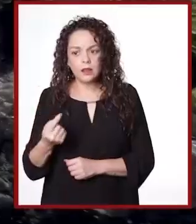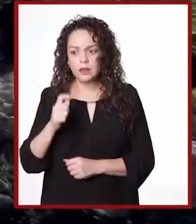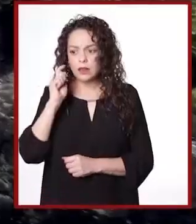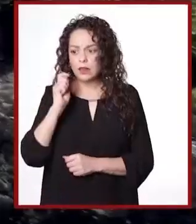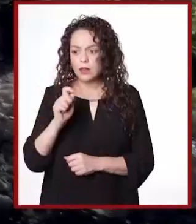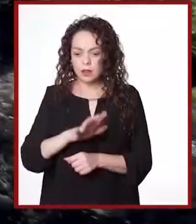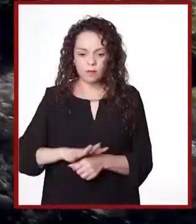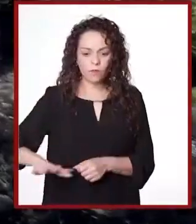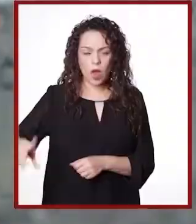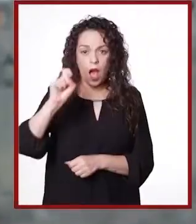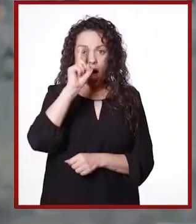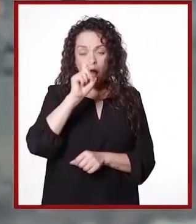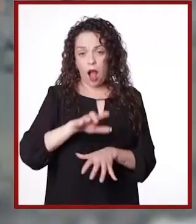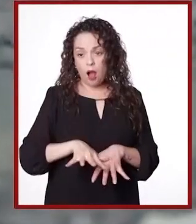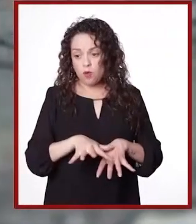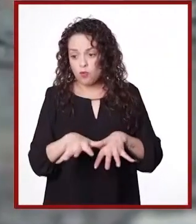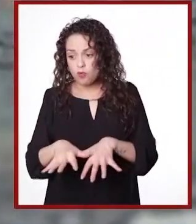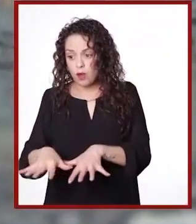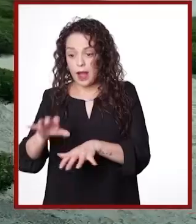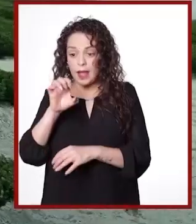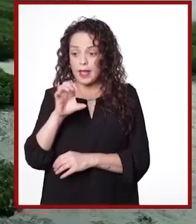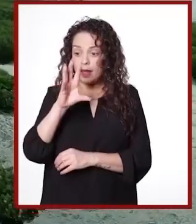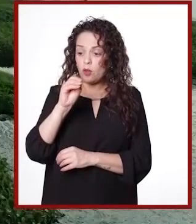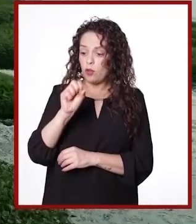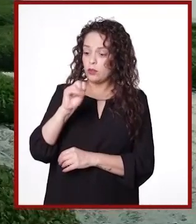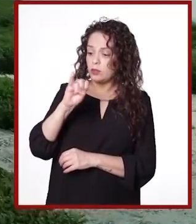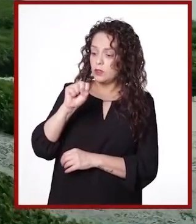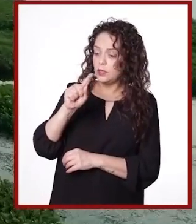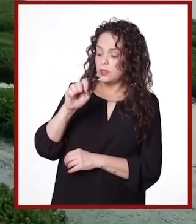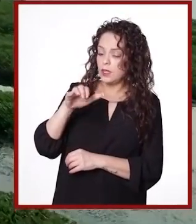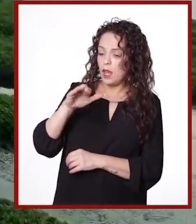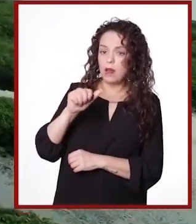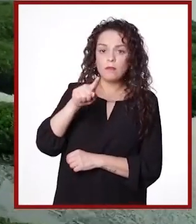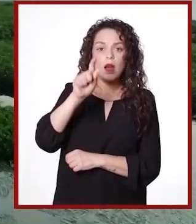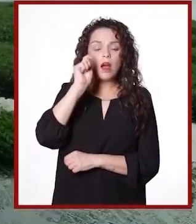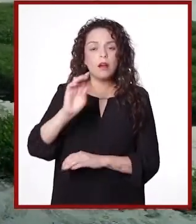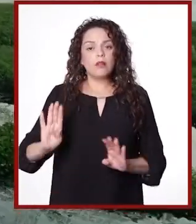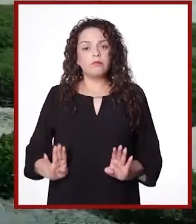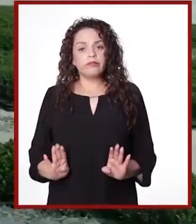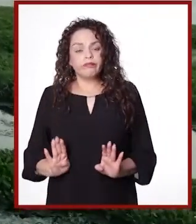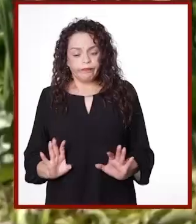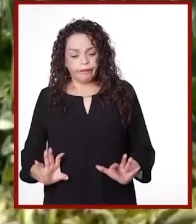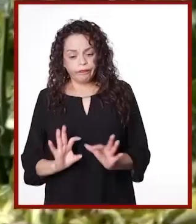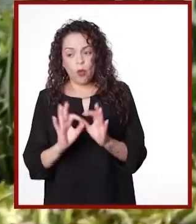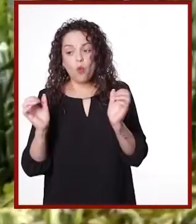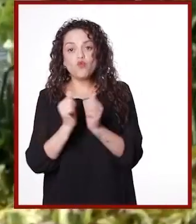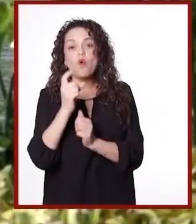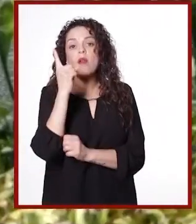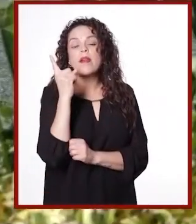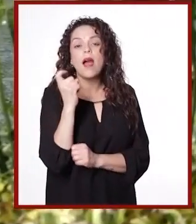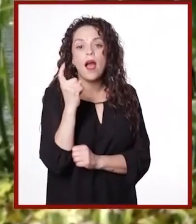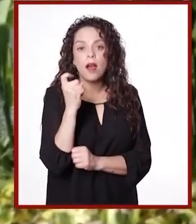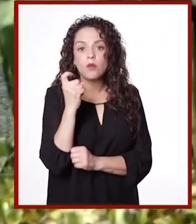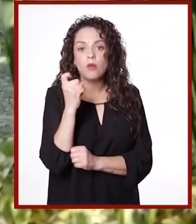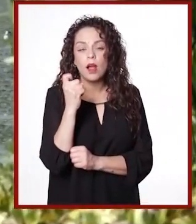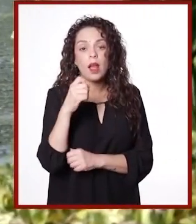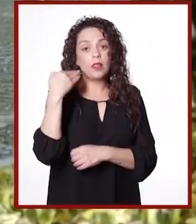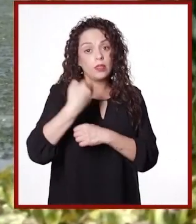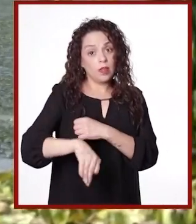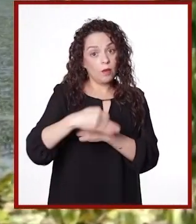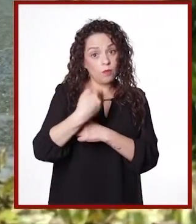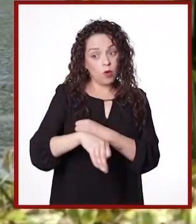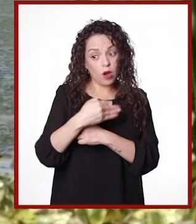cuerpos de agua, son ecosistemas que están caracterizados por el agua, ¿no? Pueden ser temporales o